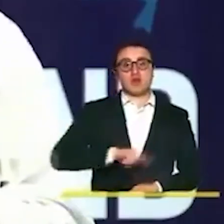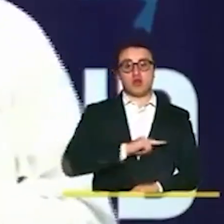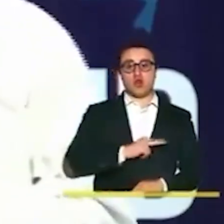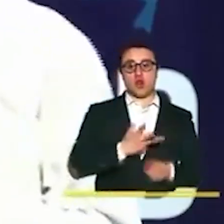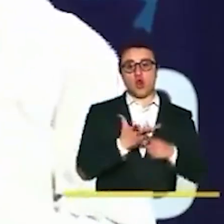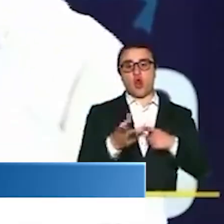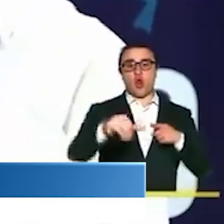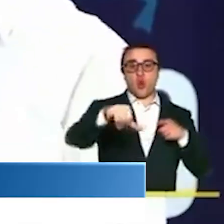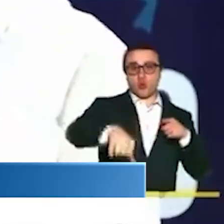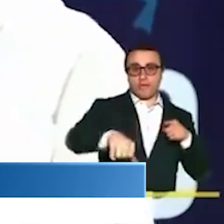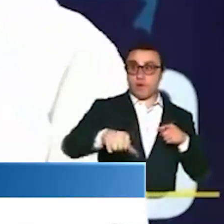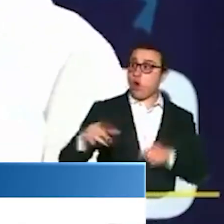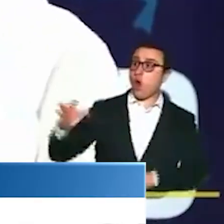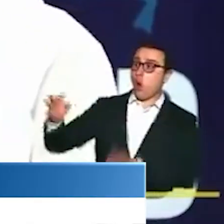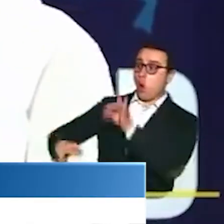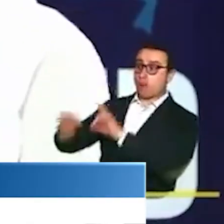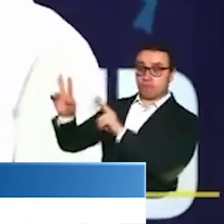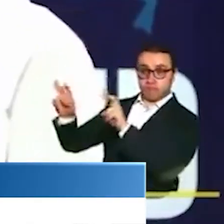judicial.